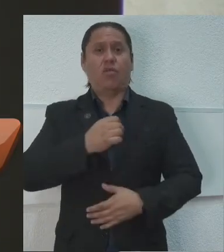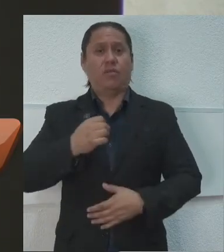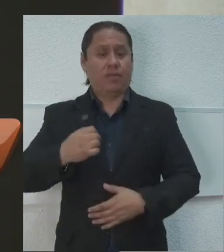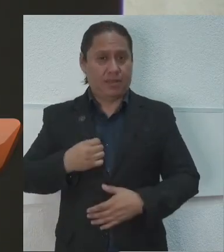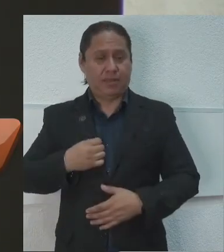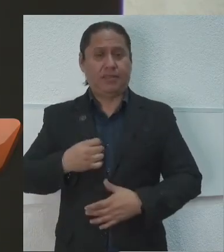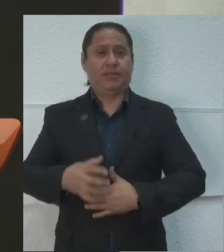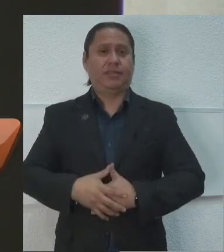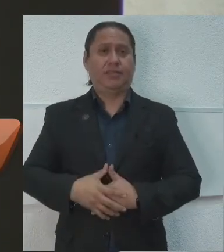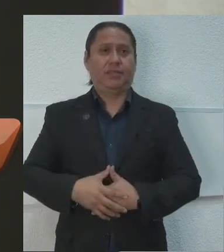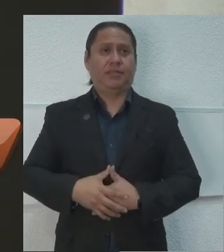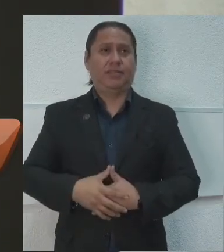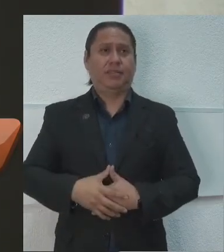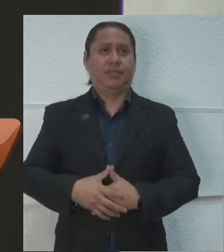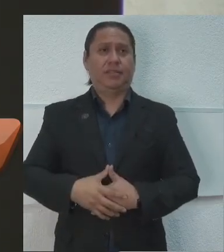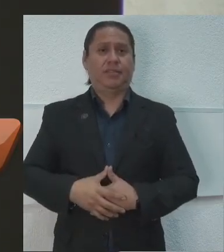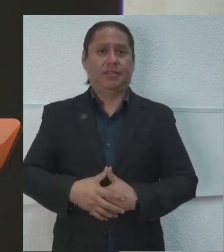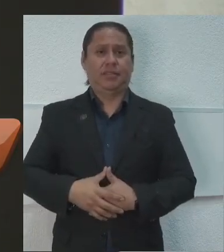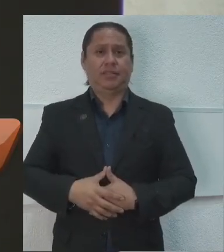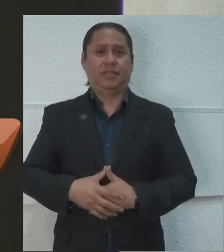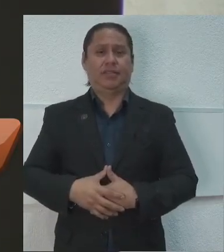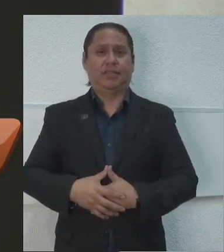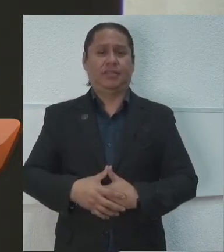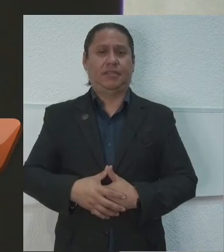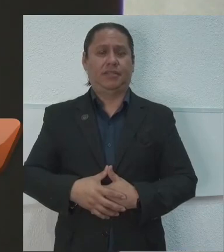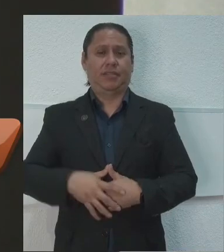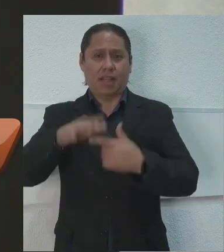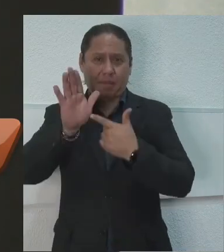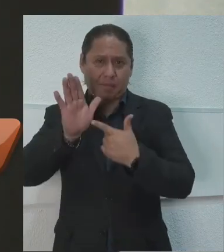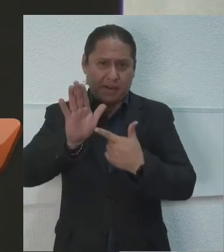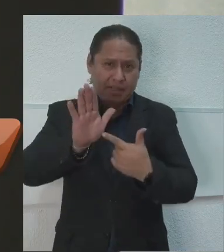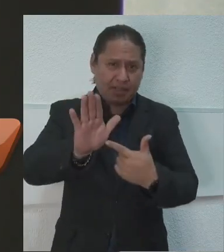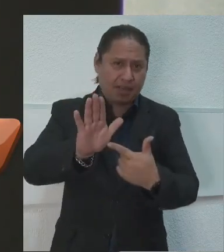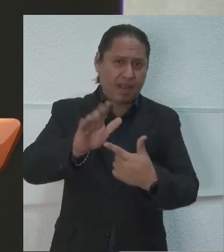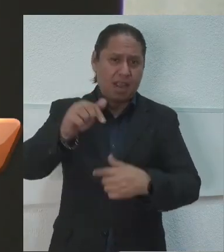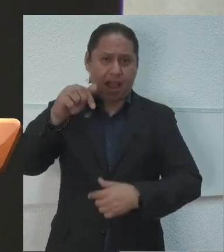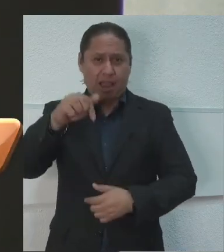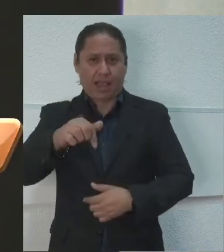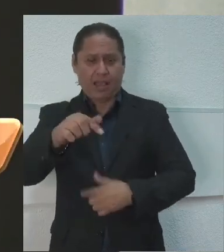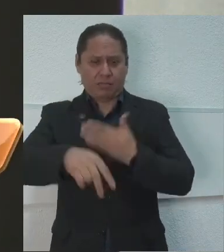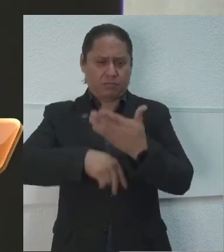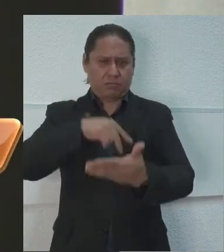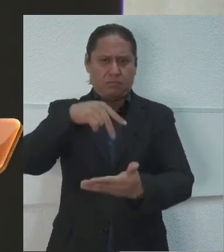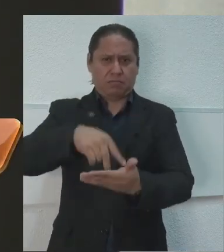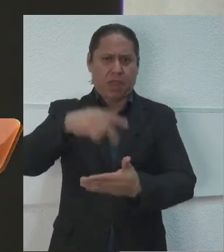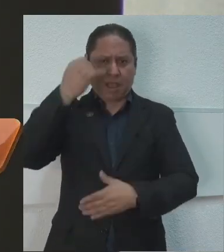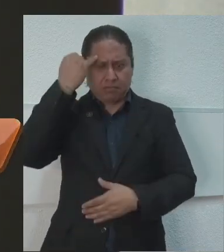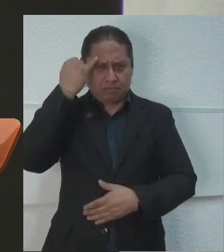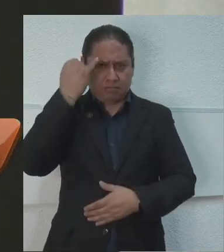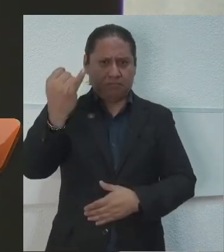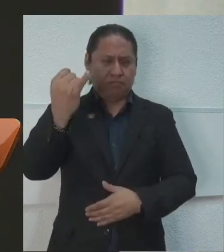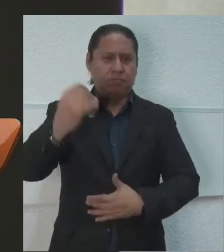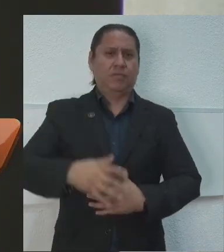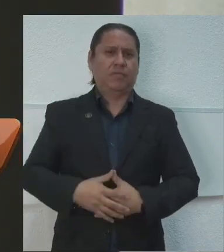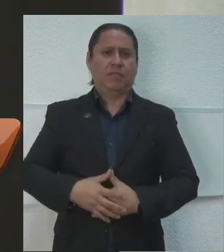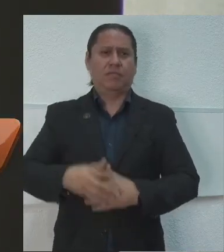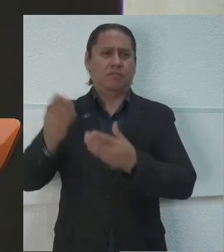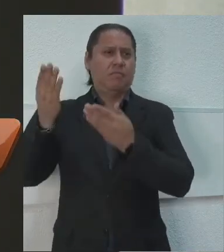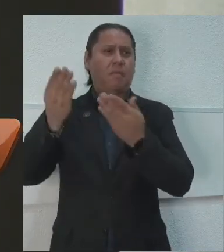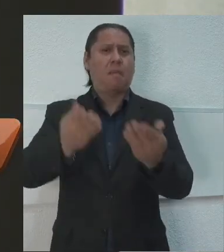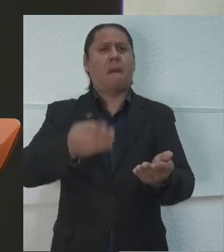obligación de plantear desde esta tribuna la ideología que nos trajo